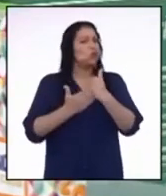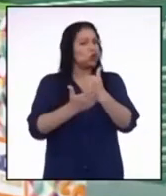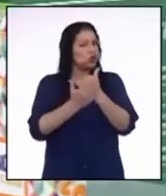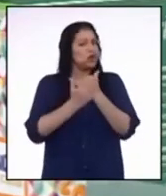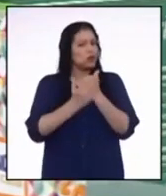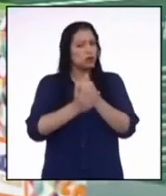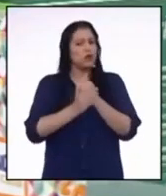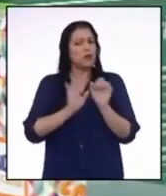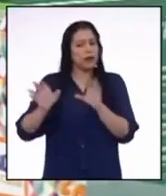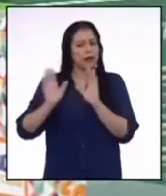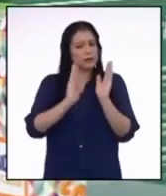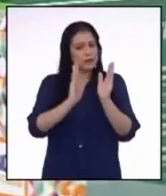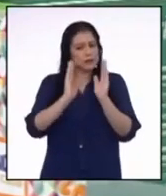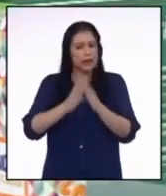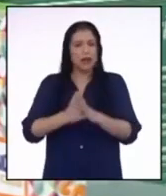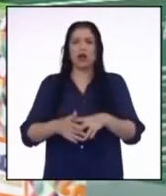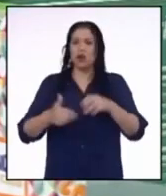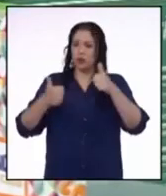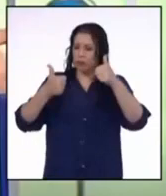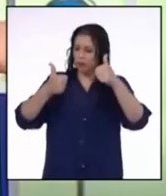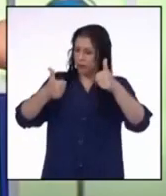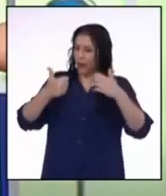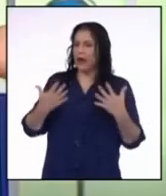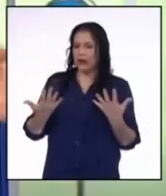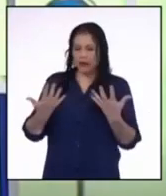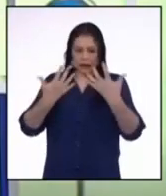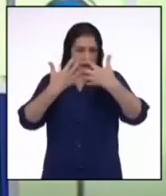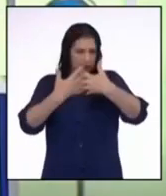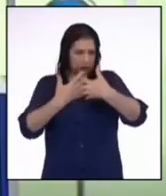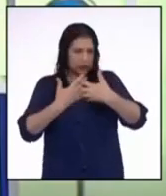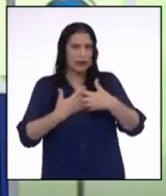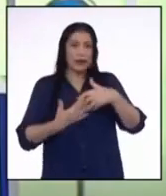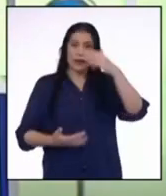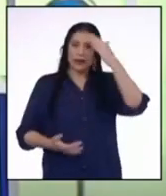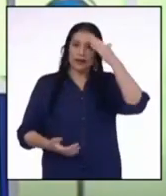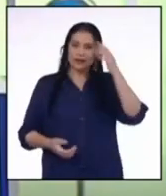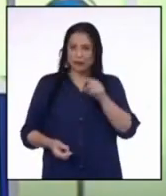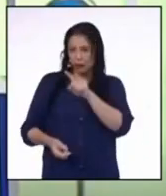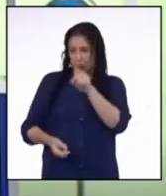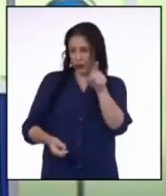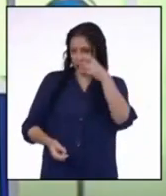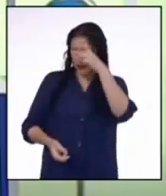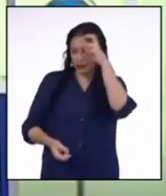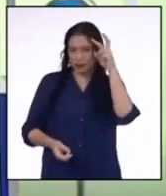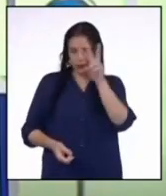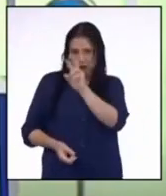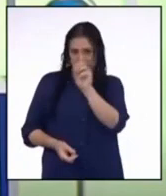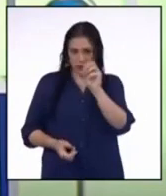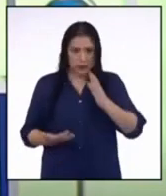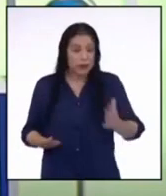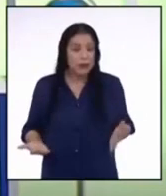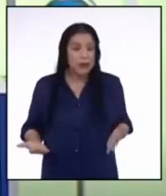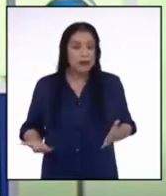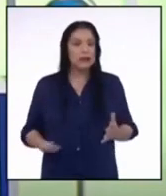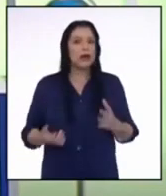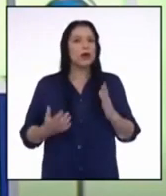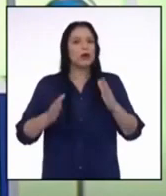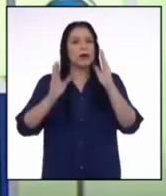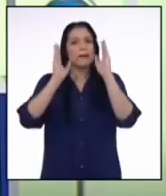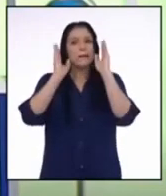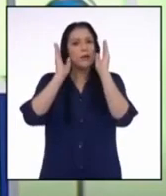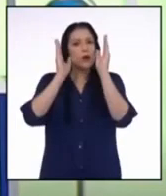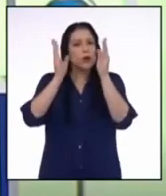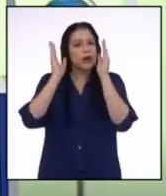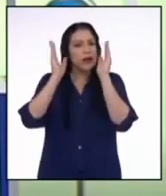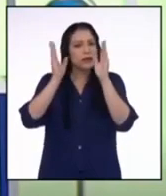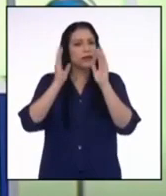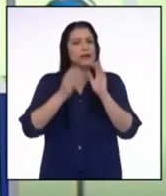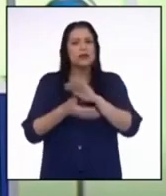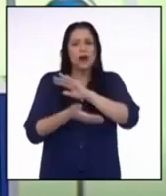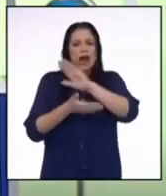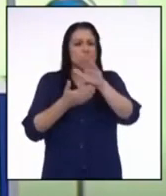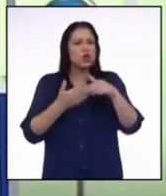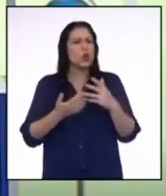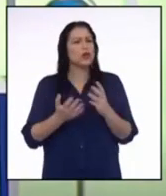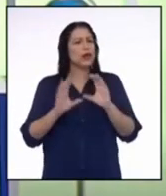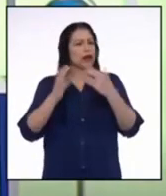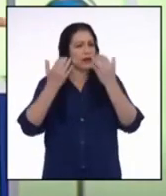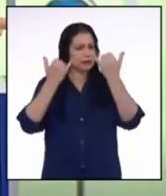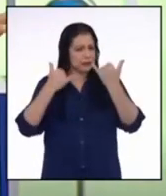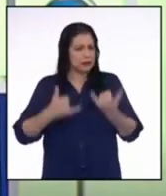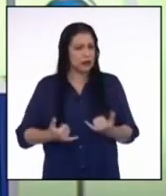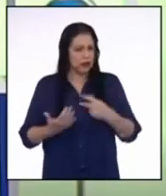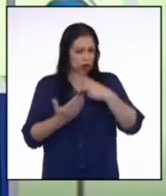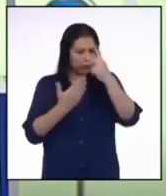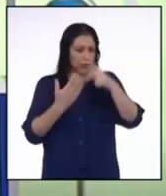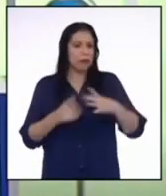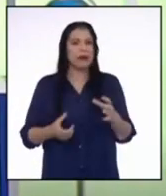construirlo de forma coherente y cohesionada. Ya saben, chicas y chicos de la promo 2020, estén muy atentos a todos los programas y